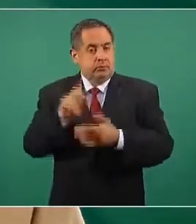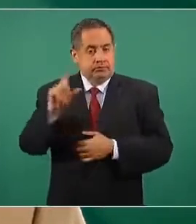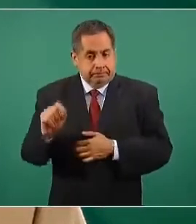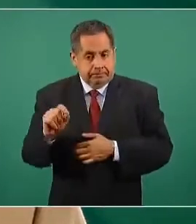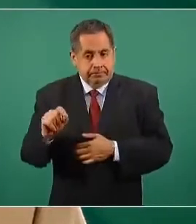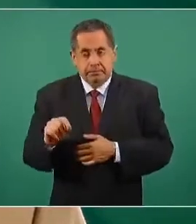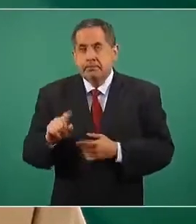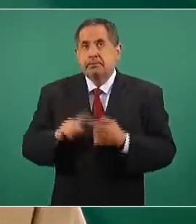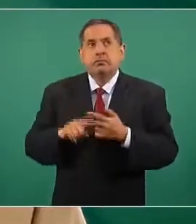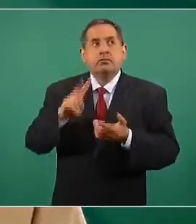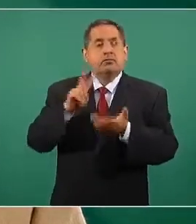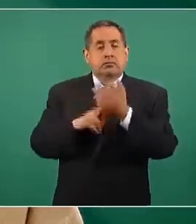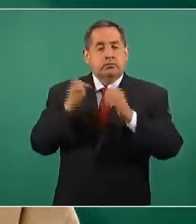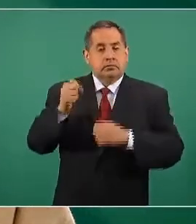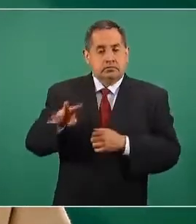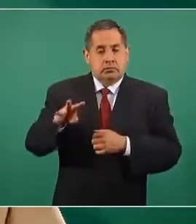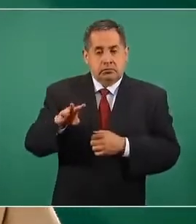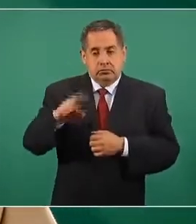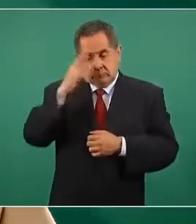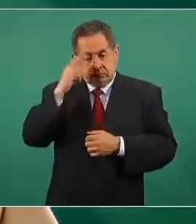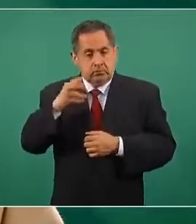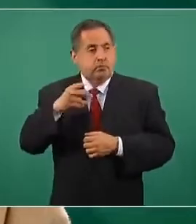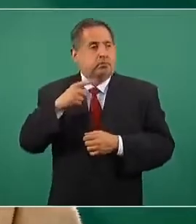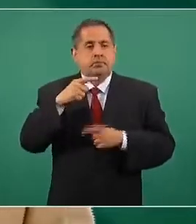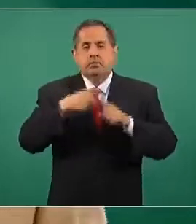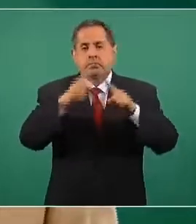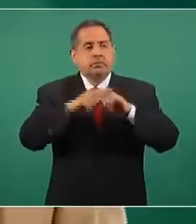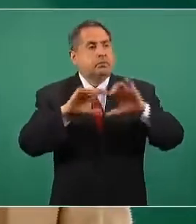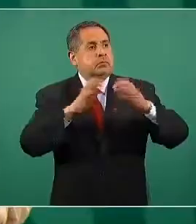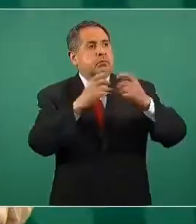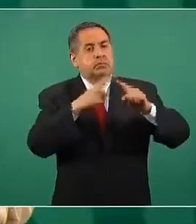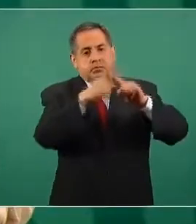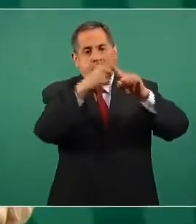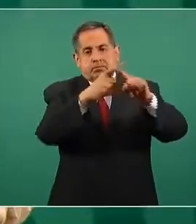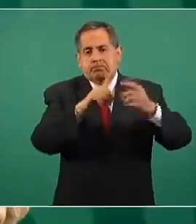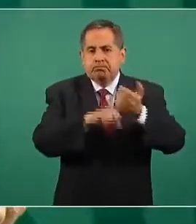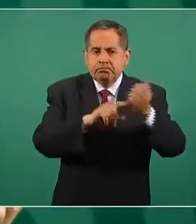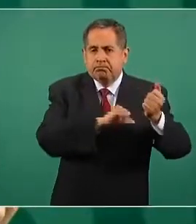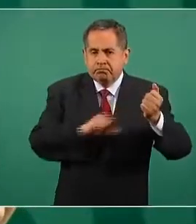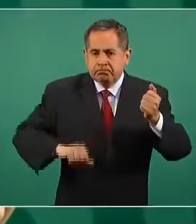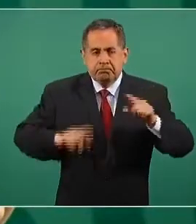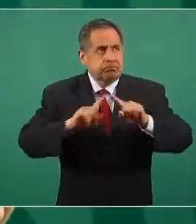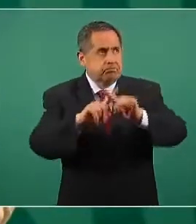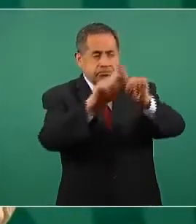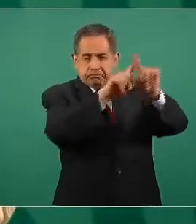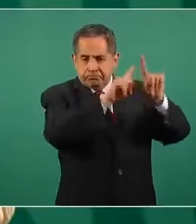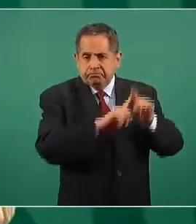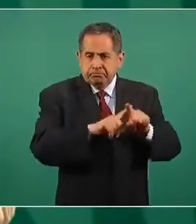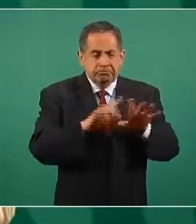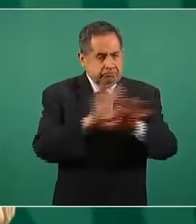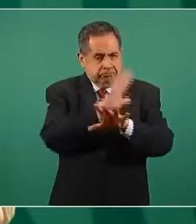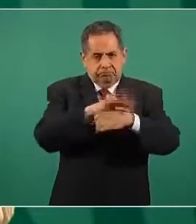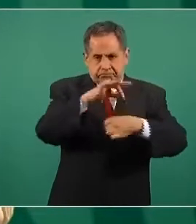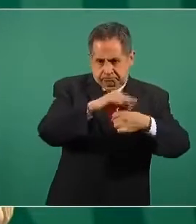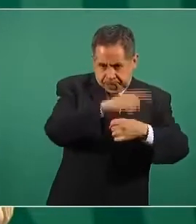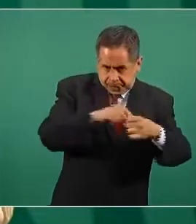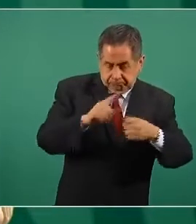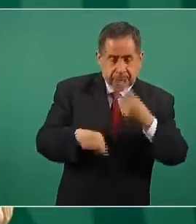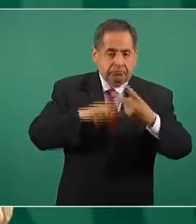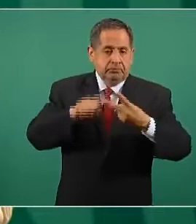del 2019 cuando se renovaron varios congresos y varias alcaldías en algunas de las entidades federativas, y en el